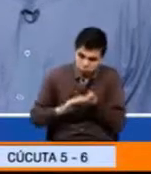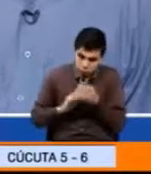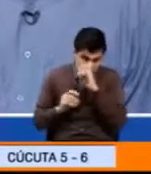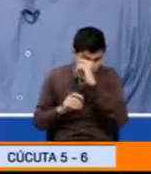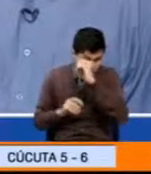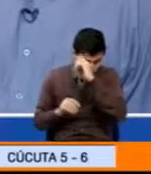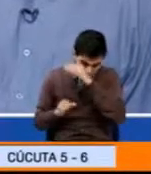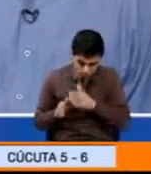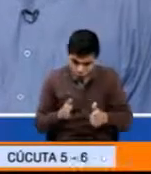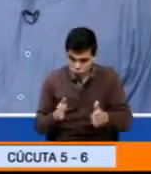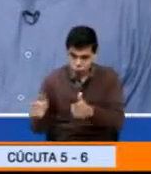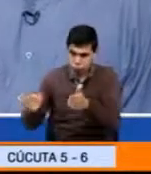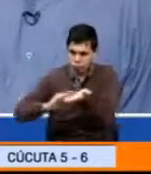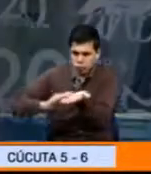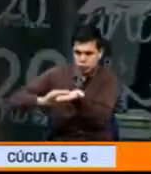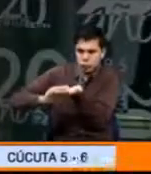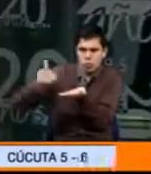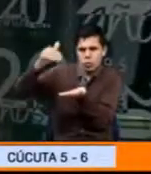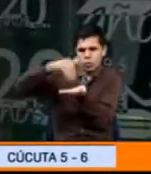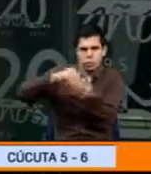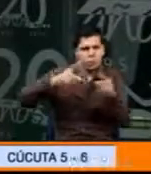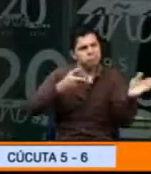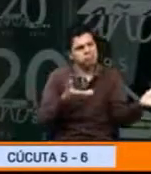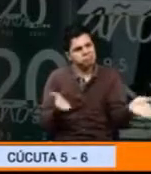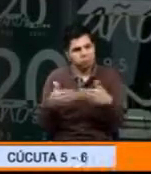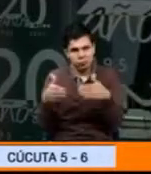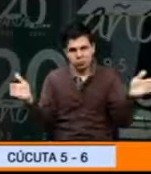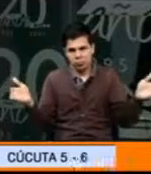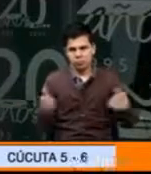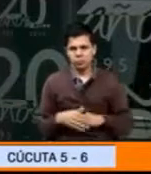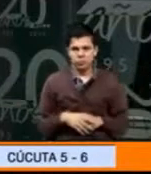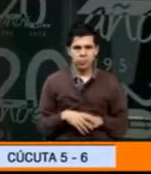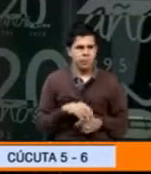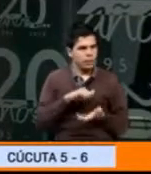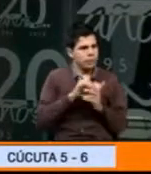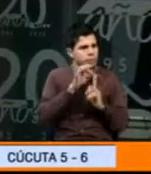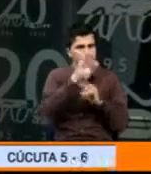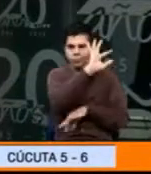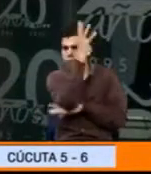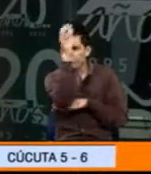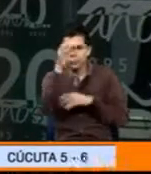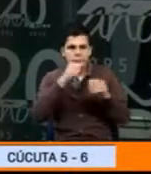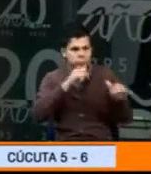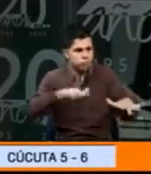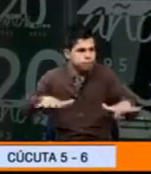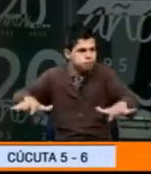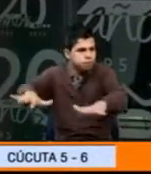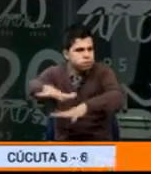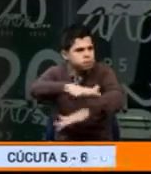público. Doctor Fabio, dentro de ese ecoturismo, Y todo lo que